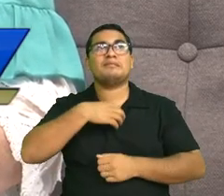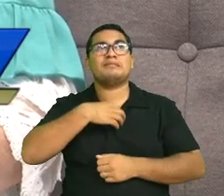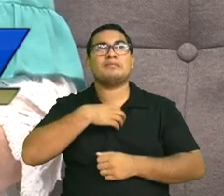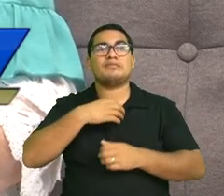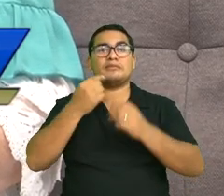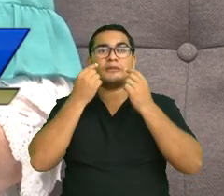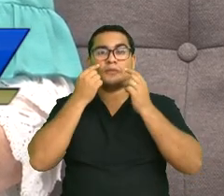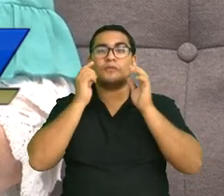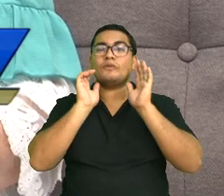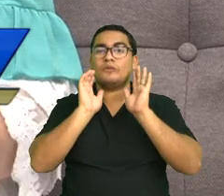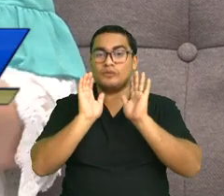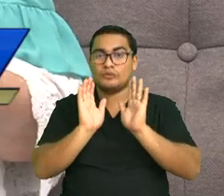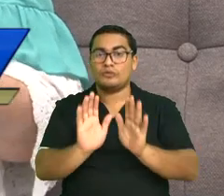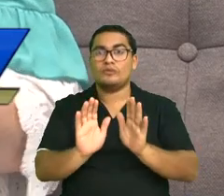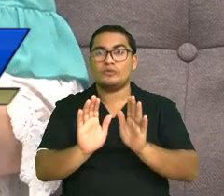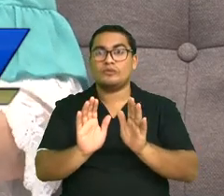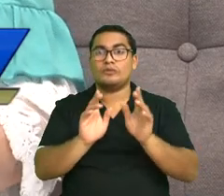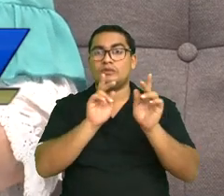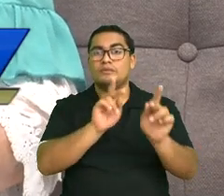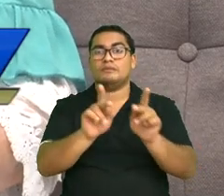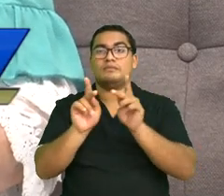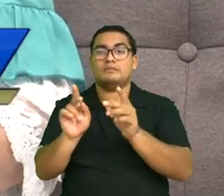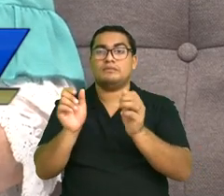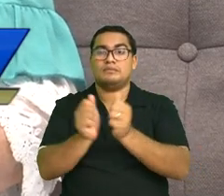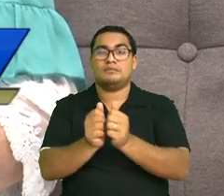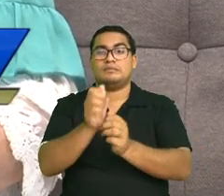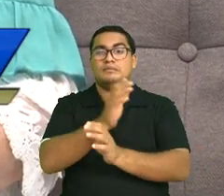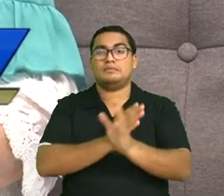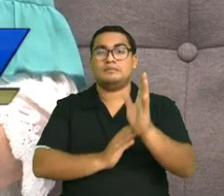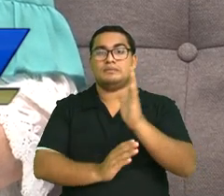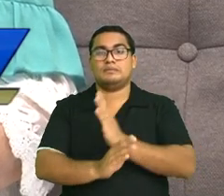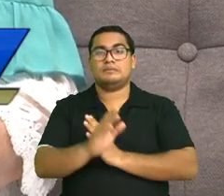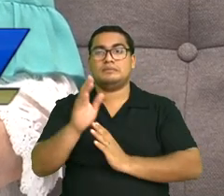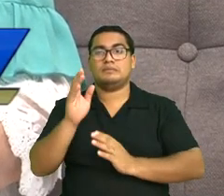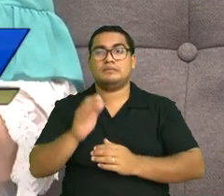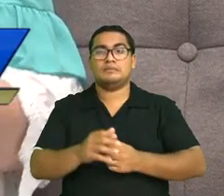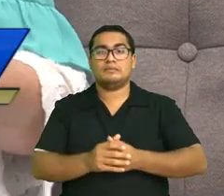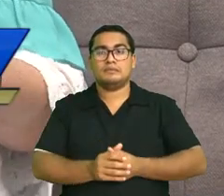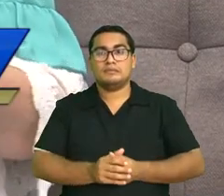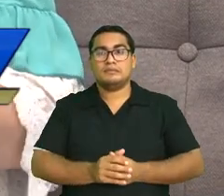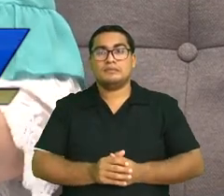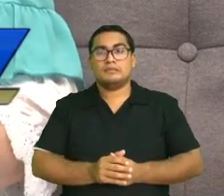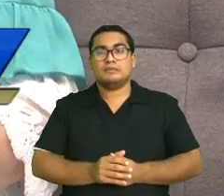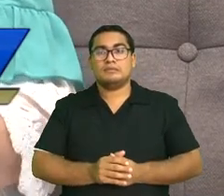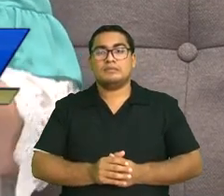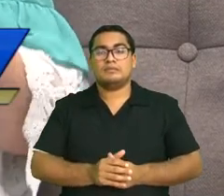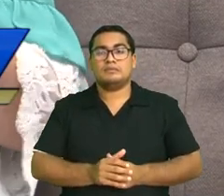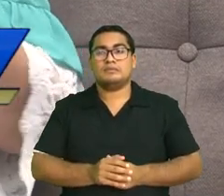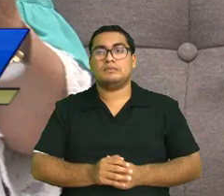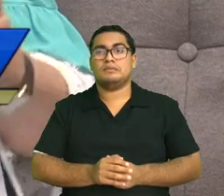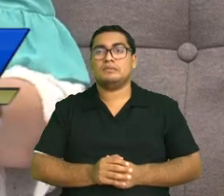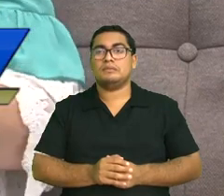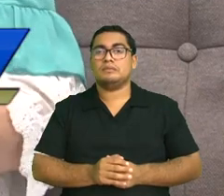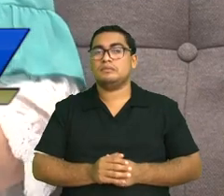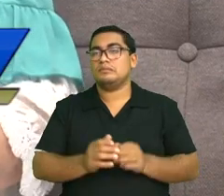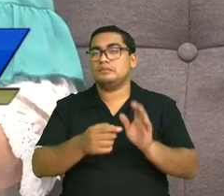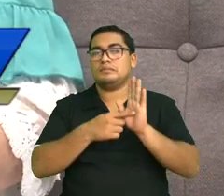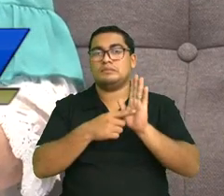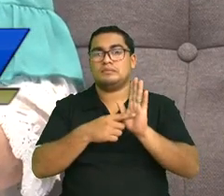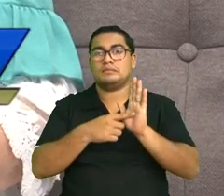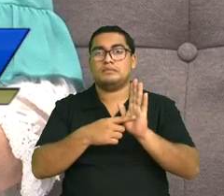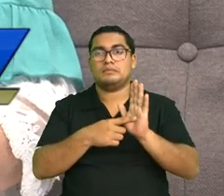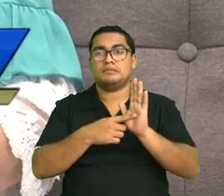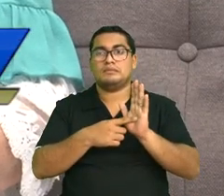protección a las personas con discapacidad, pues logren implementar. Y estamos hablando de